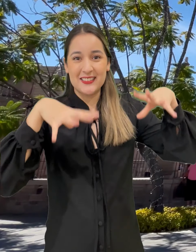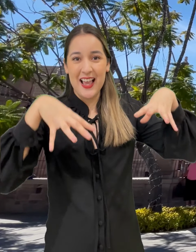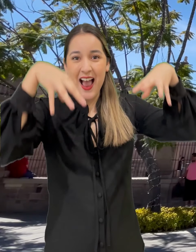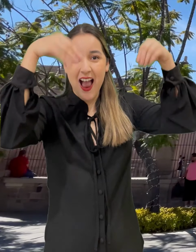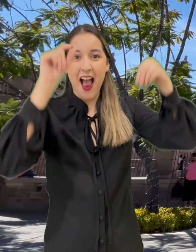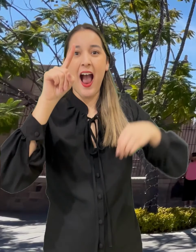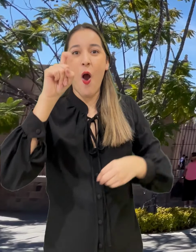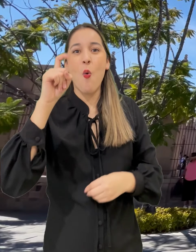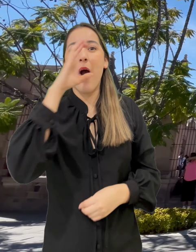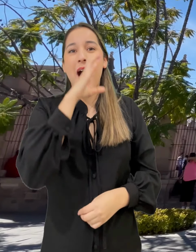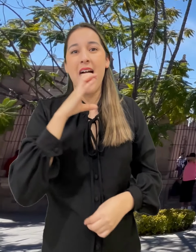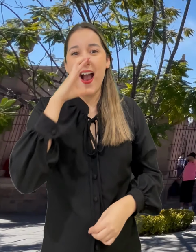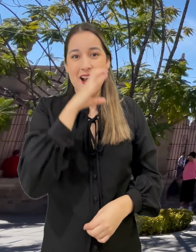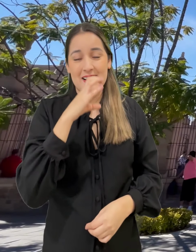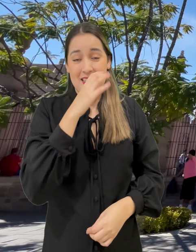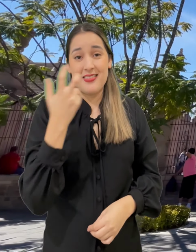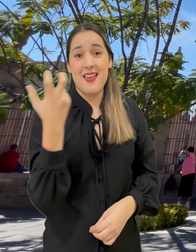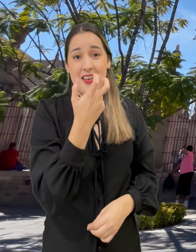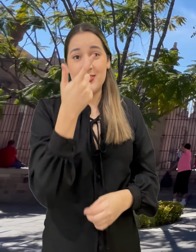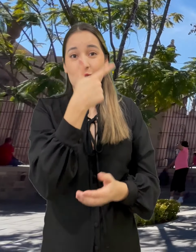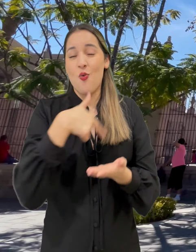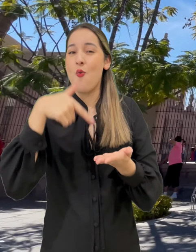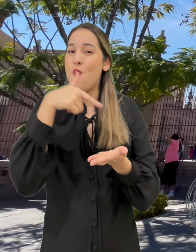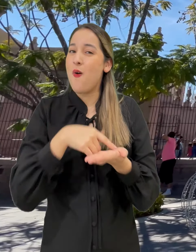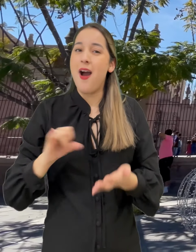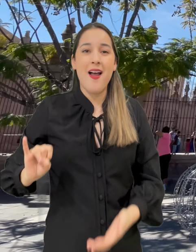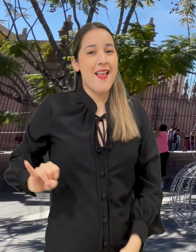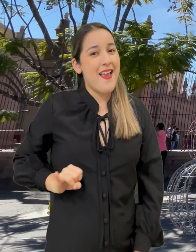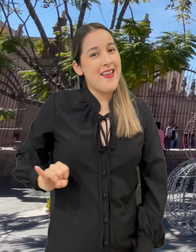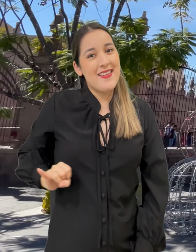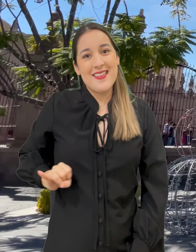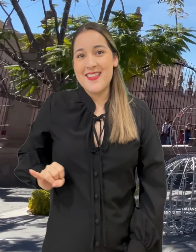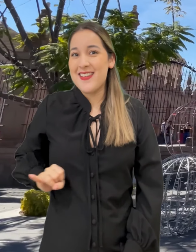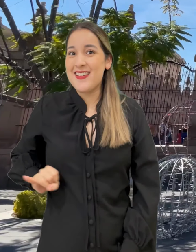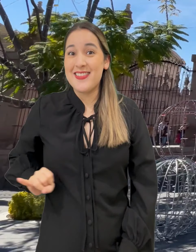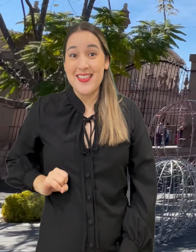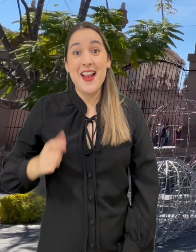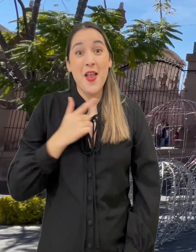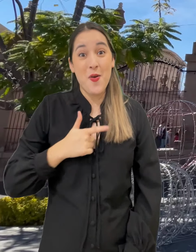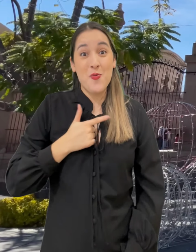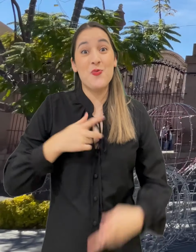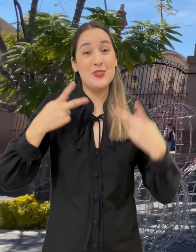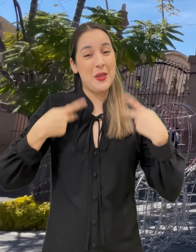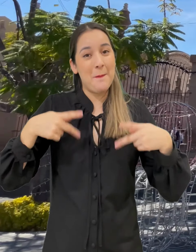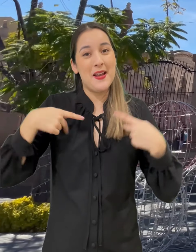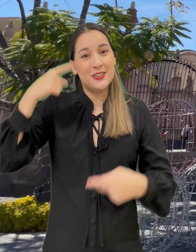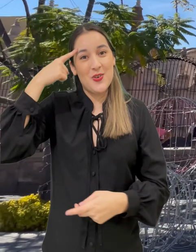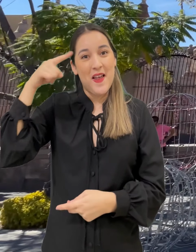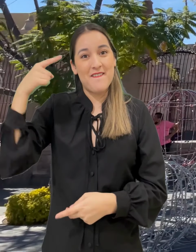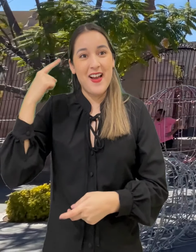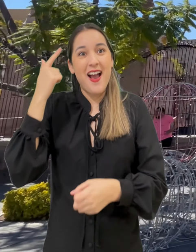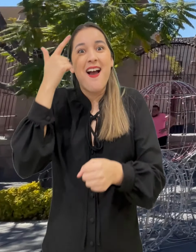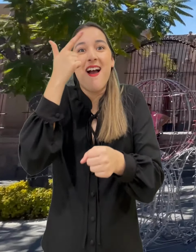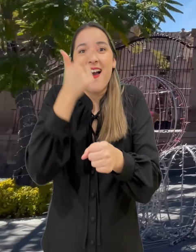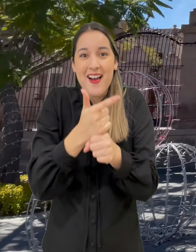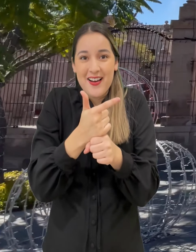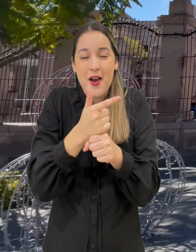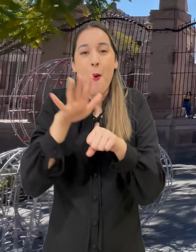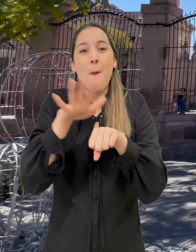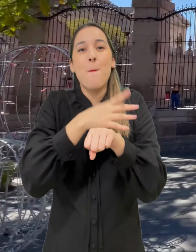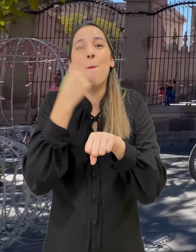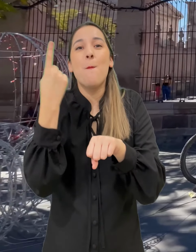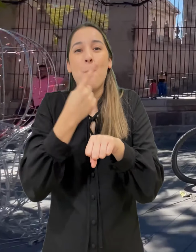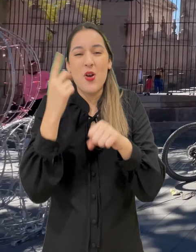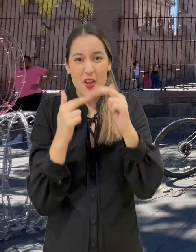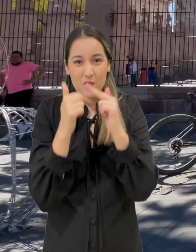la catedral basílica de nuestra señora de la asunción' es uno de los lugares de interés más fáciles de reconocer en